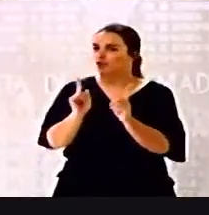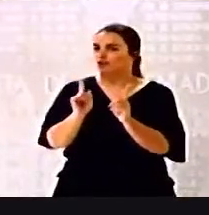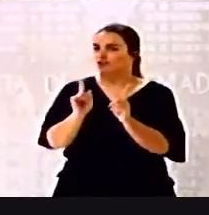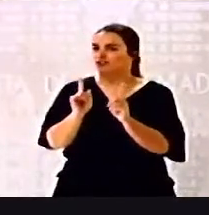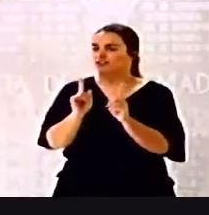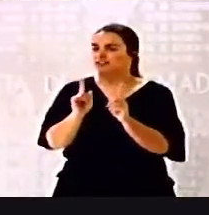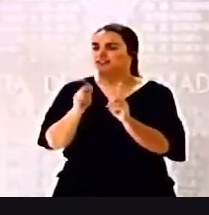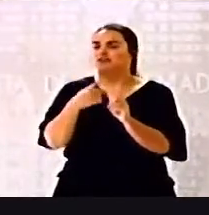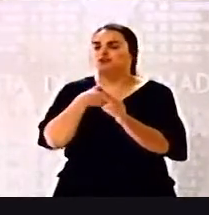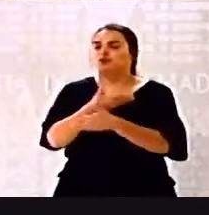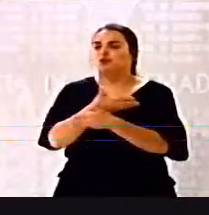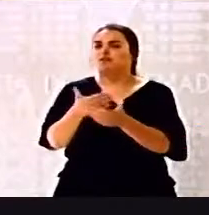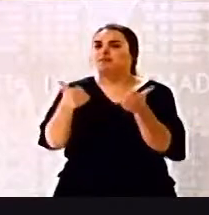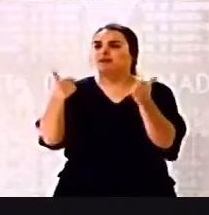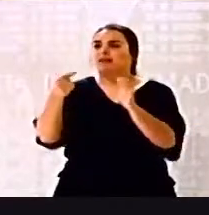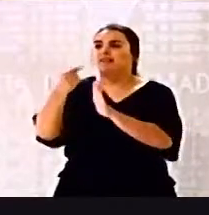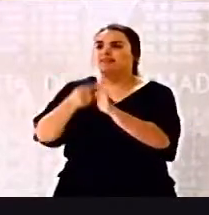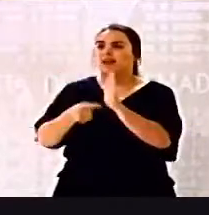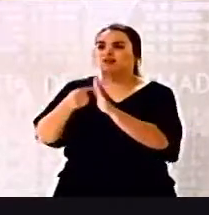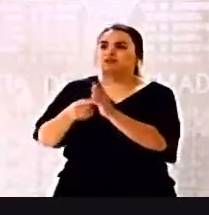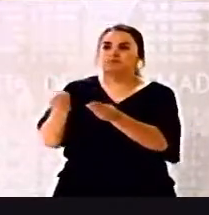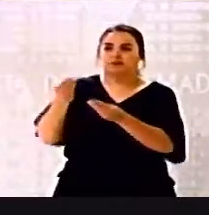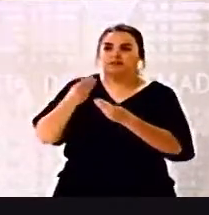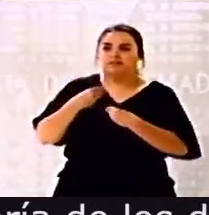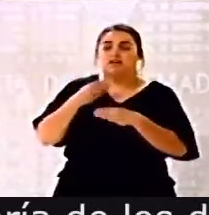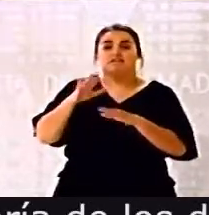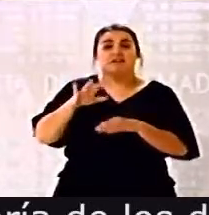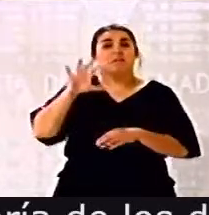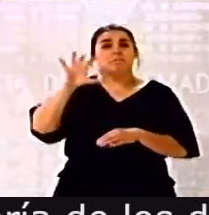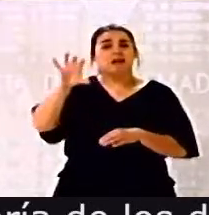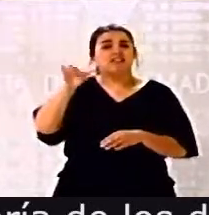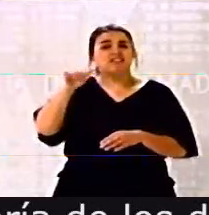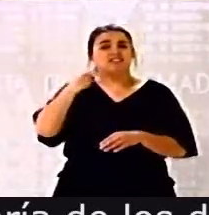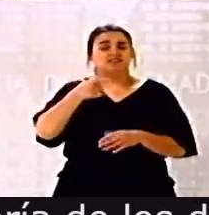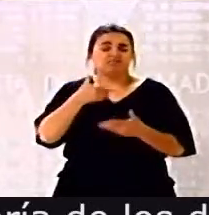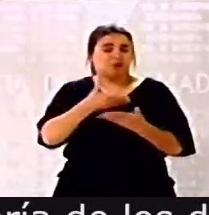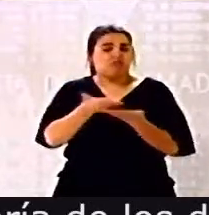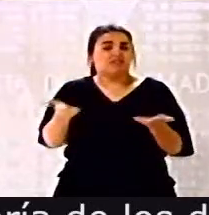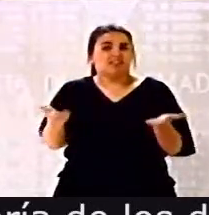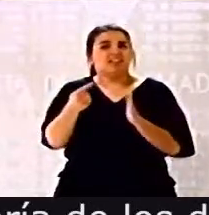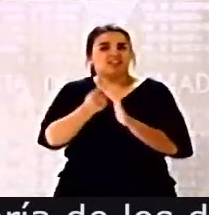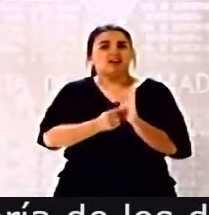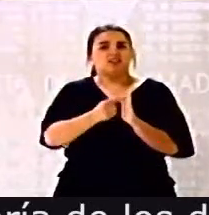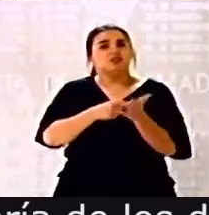Yo me fiaría de los datos que nos están dando. Somos un país bastante fiable en los datos.